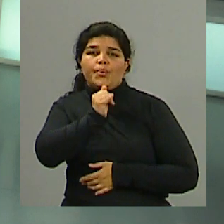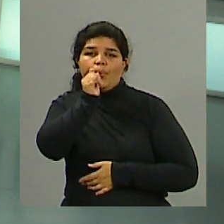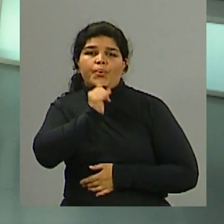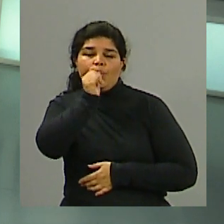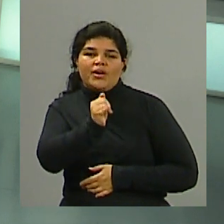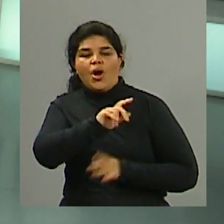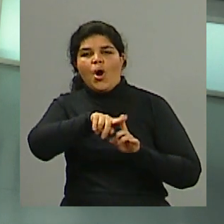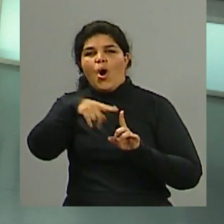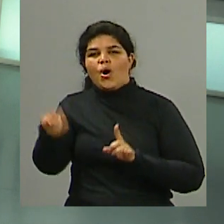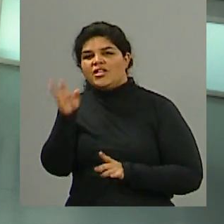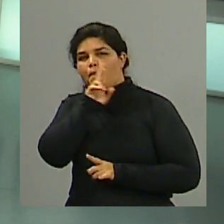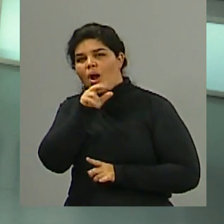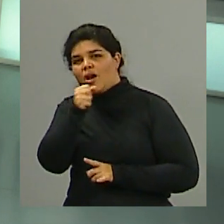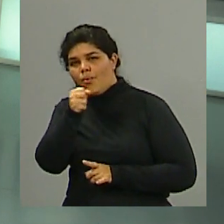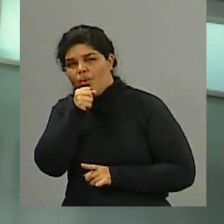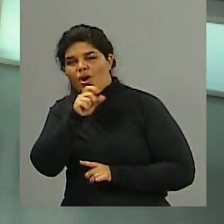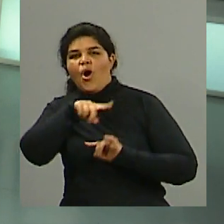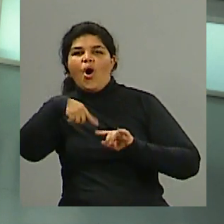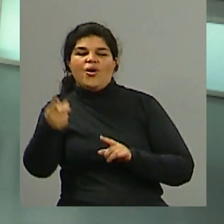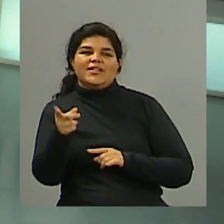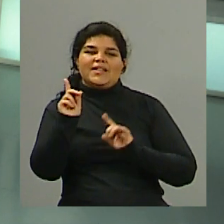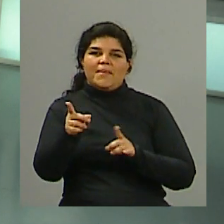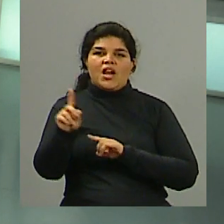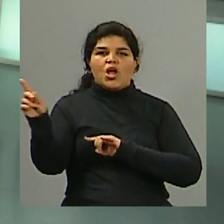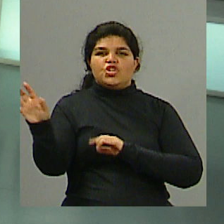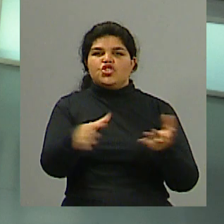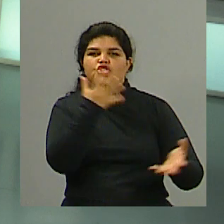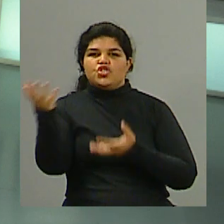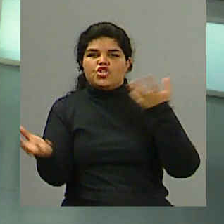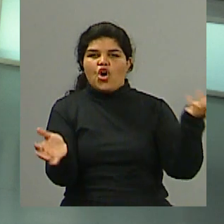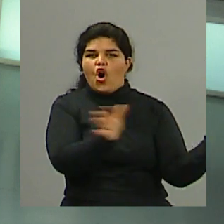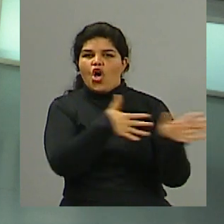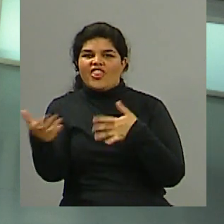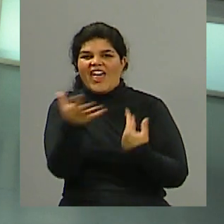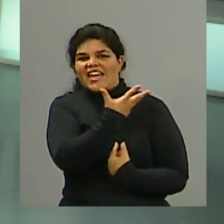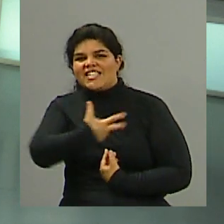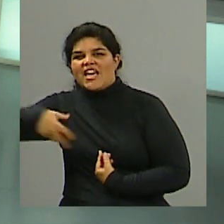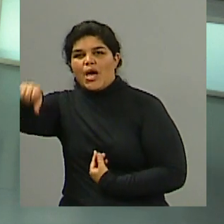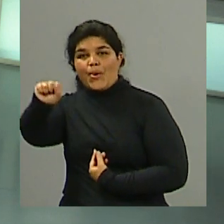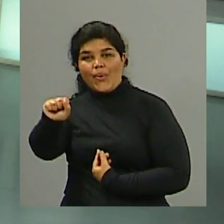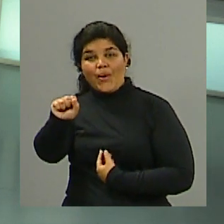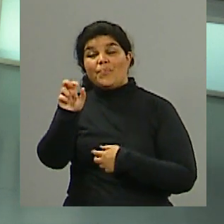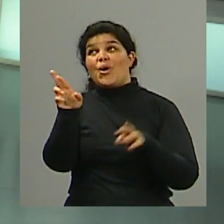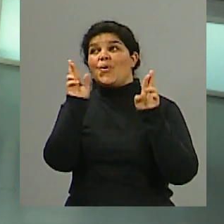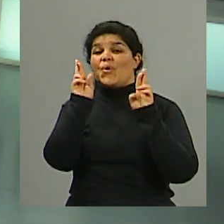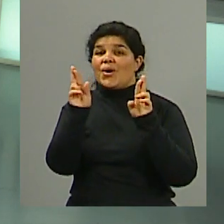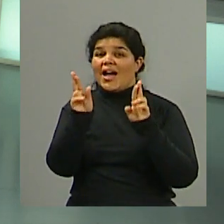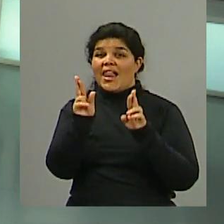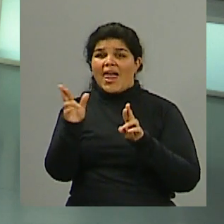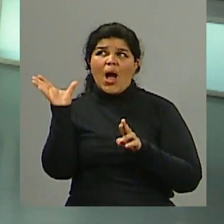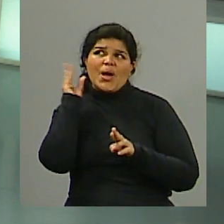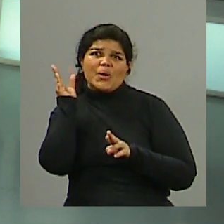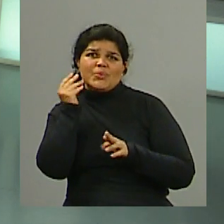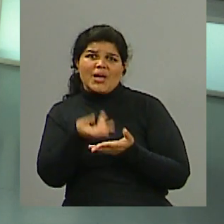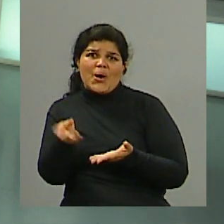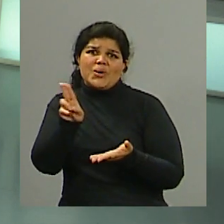locutora, Lo que el Sonda se llevó, etcétera, que eran radioteatros que ojalá vuelvan a la